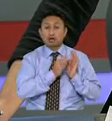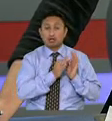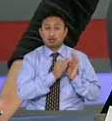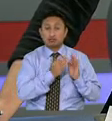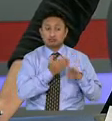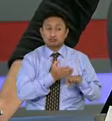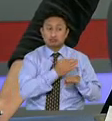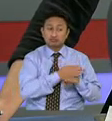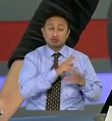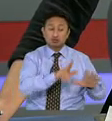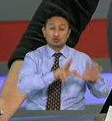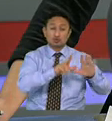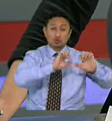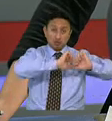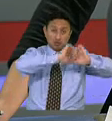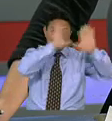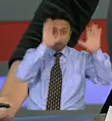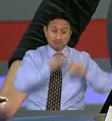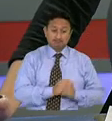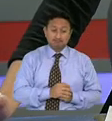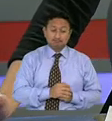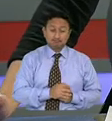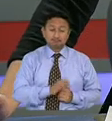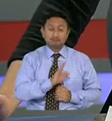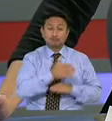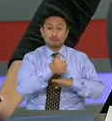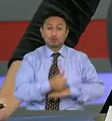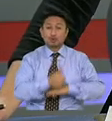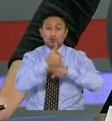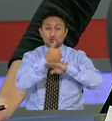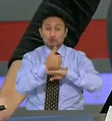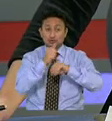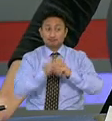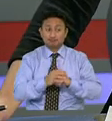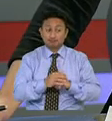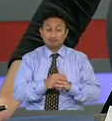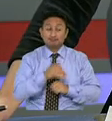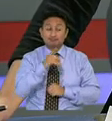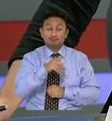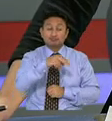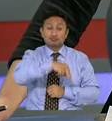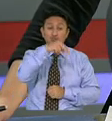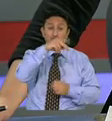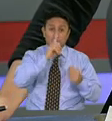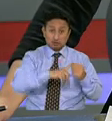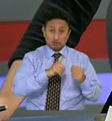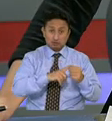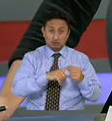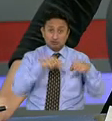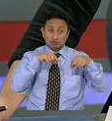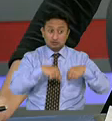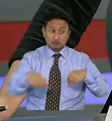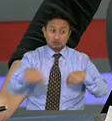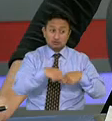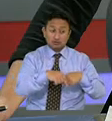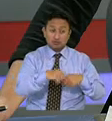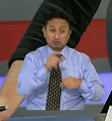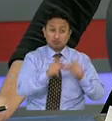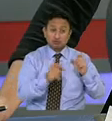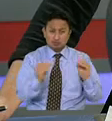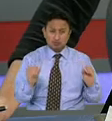las 8 de la mañana. Las autoridades resaltaron que en ese punto del norte de Quito disminuyó el